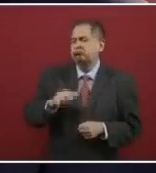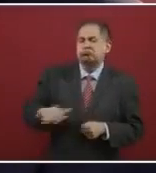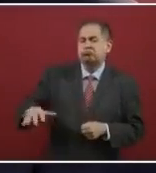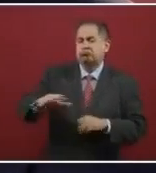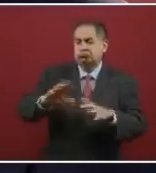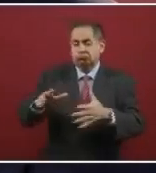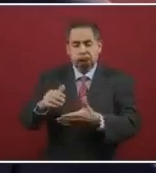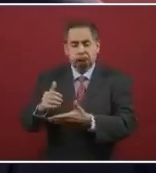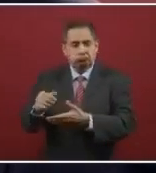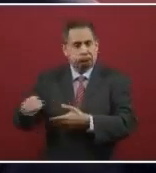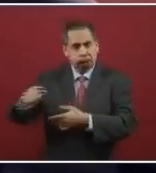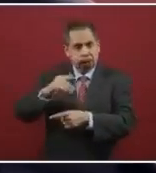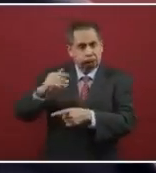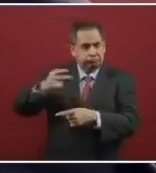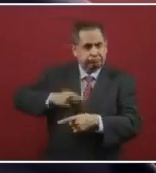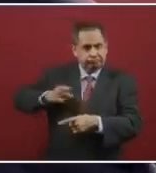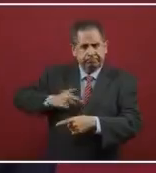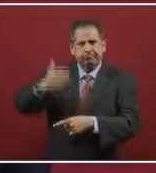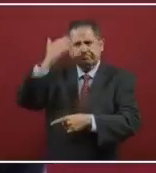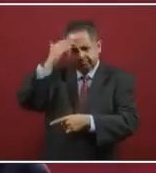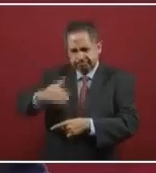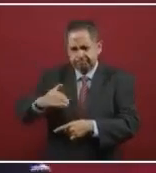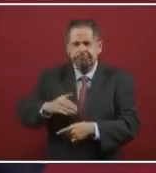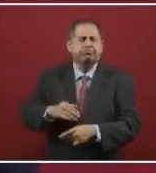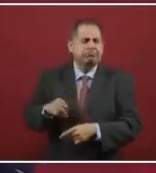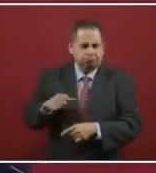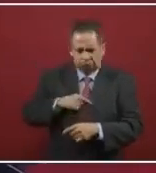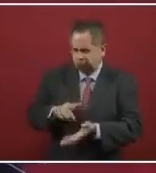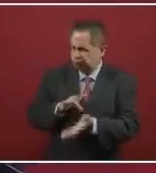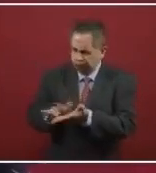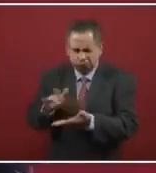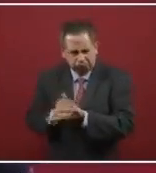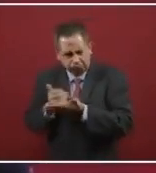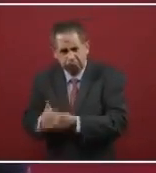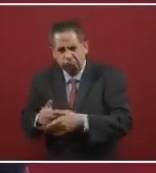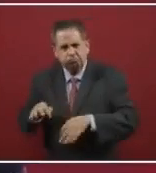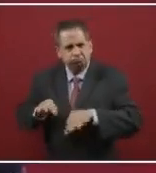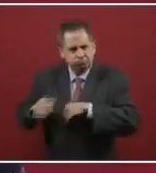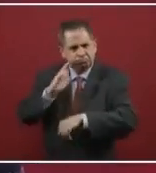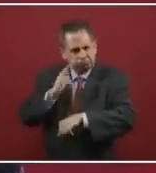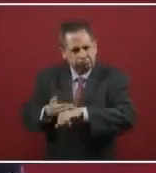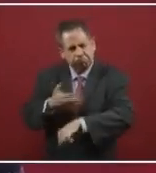de Minatitlán sabe que estamos haciendo todo lo que nos corresponde